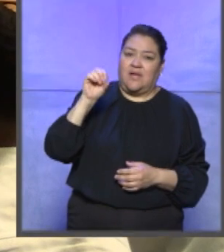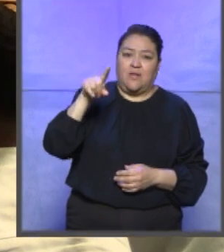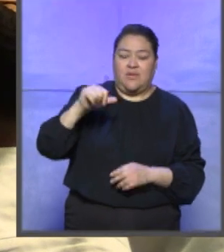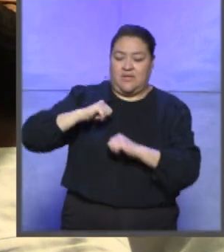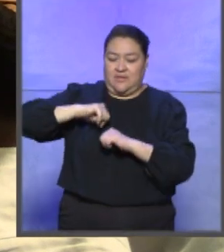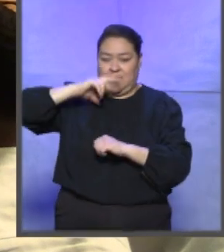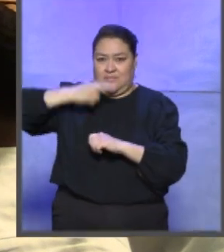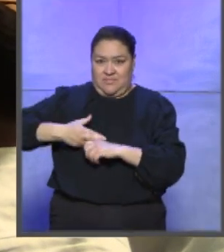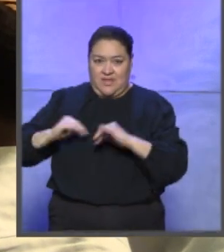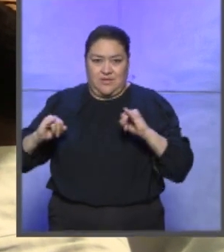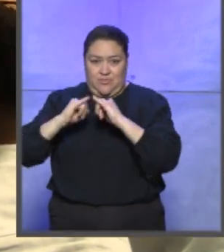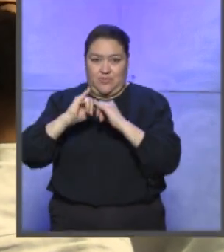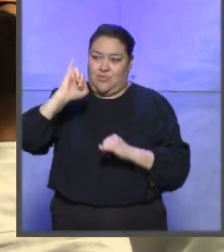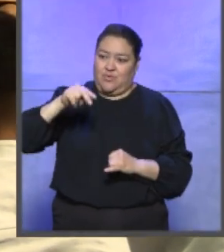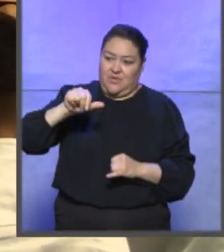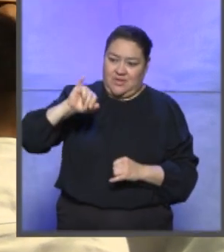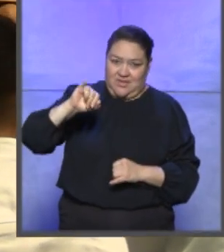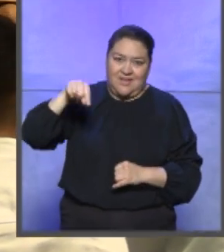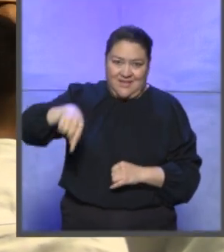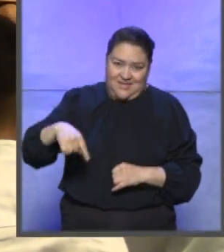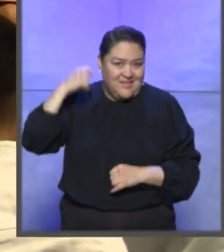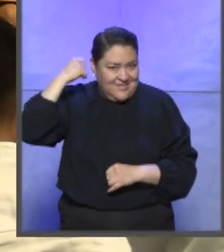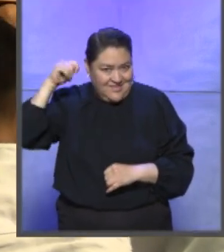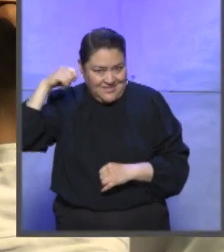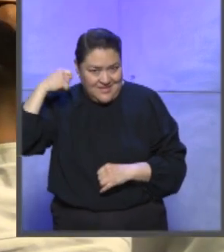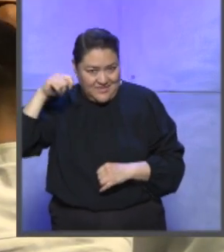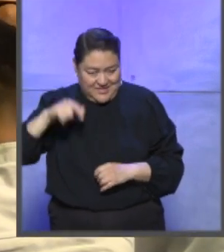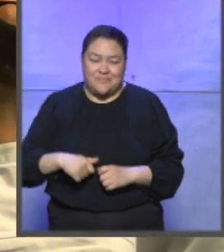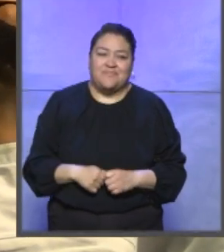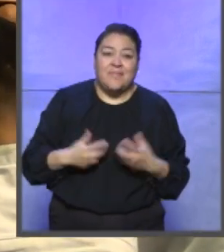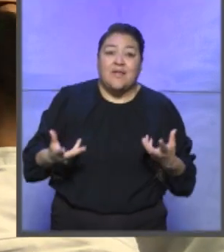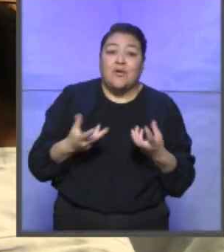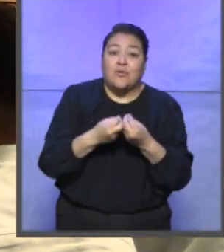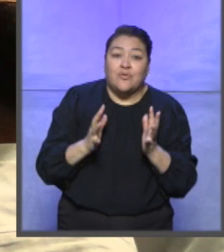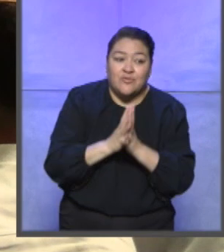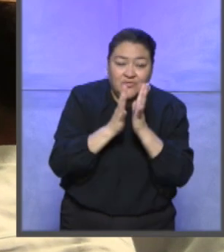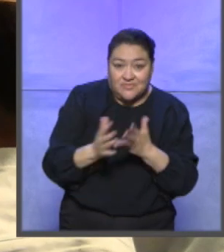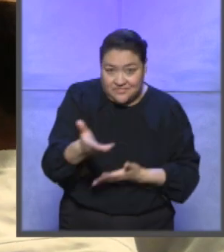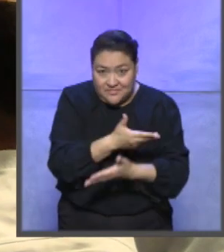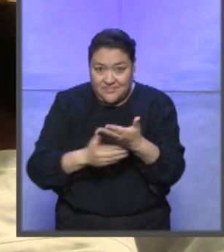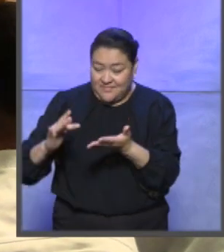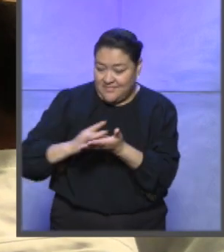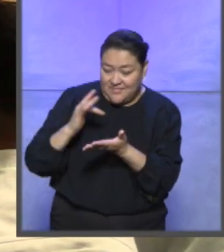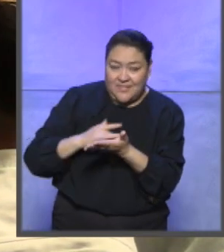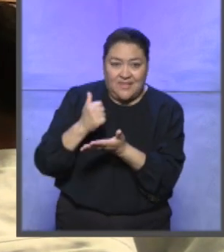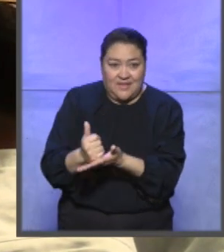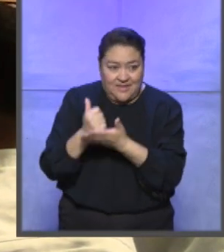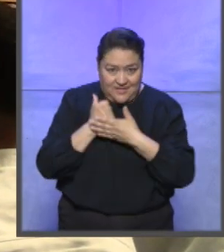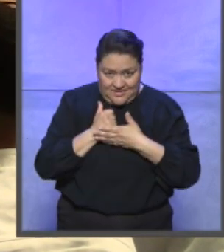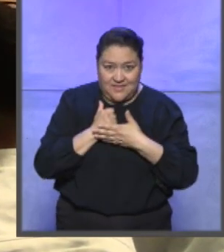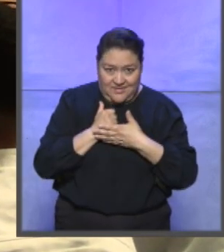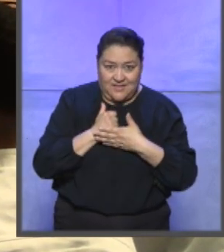comisionada del Distrito de Transparencia y Acceso a la Información del Estado de Tabasco. Gracias, amiga, por